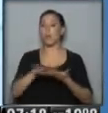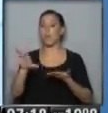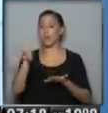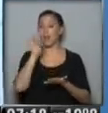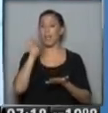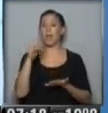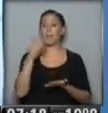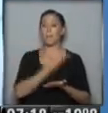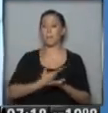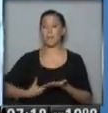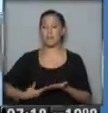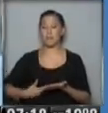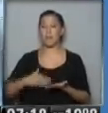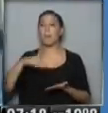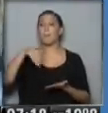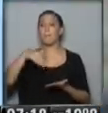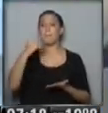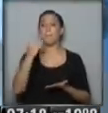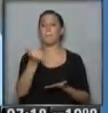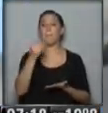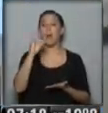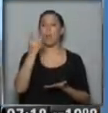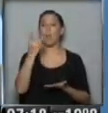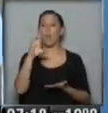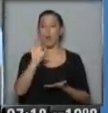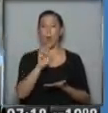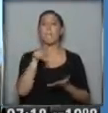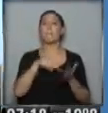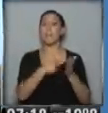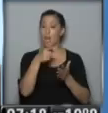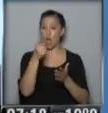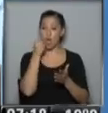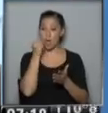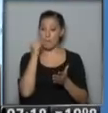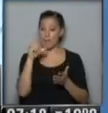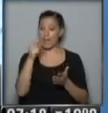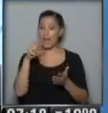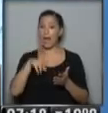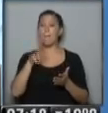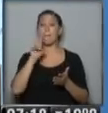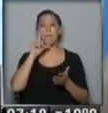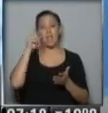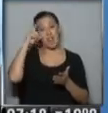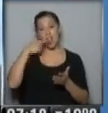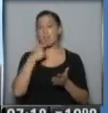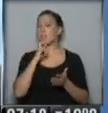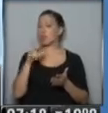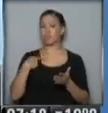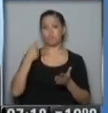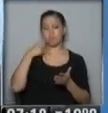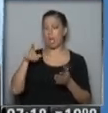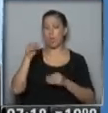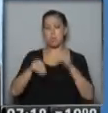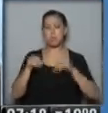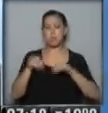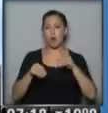electo Nicolás Maduro, pero este hombre, Enrique Capriles Radonsky, desconoce los resultados de los comicios del domingo que lo